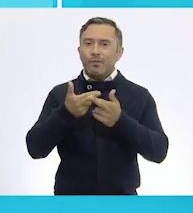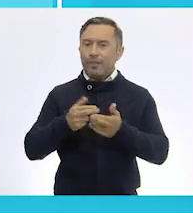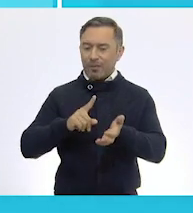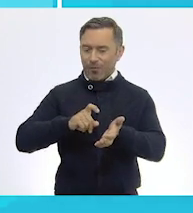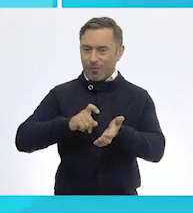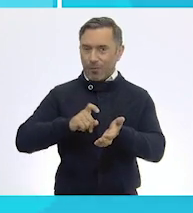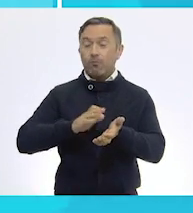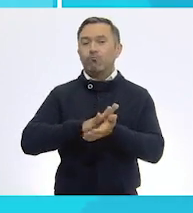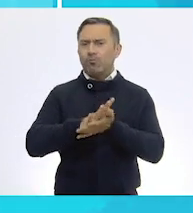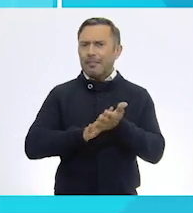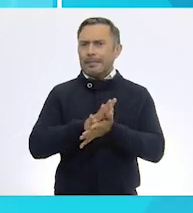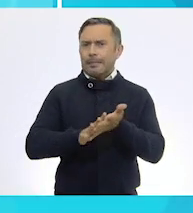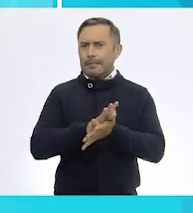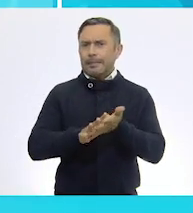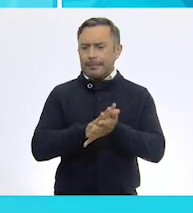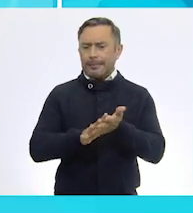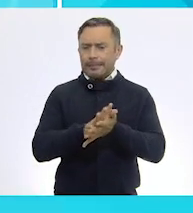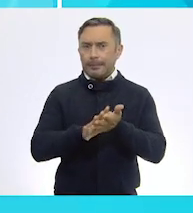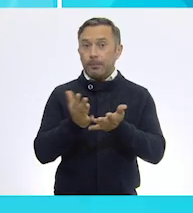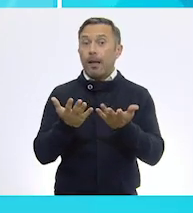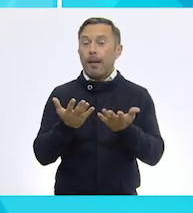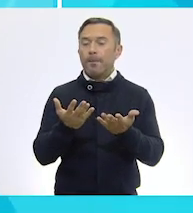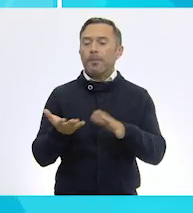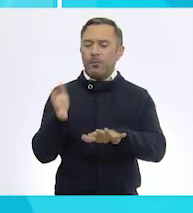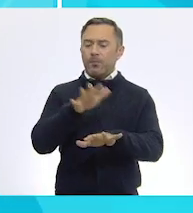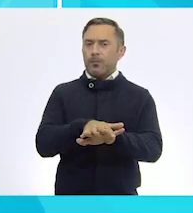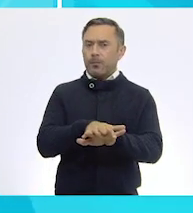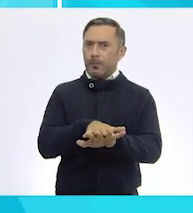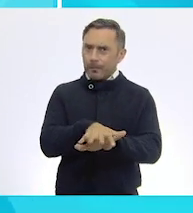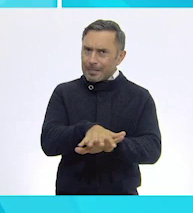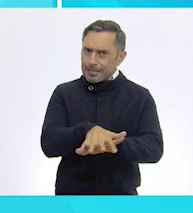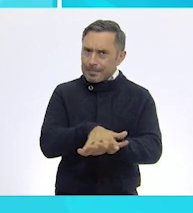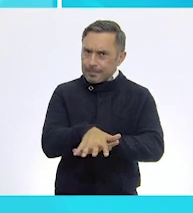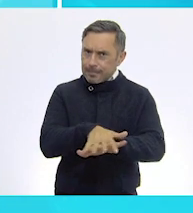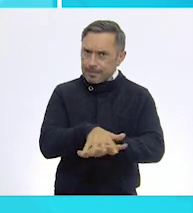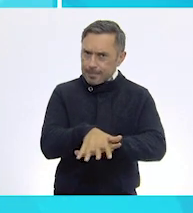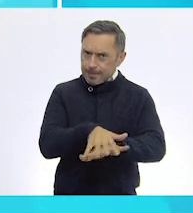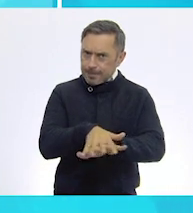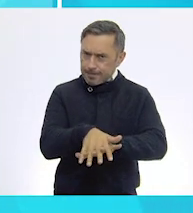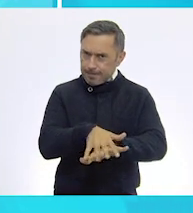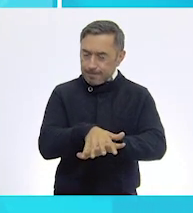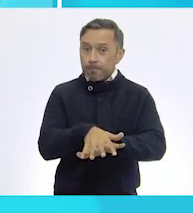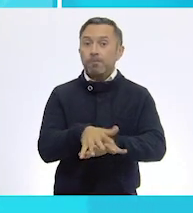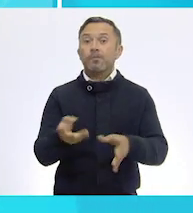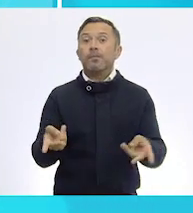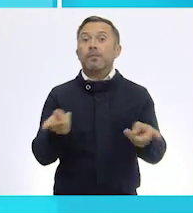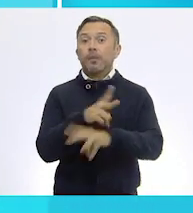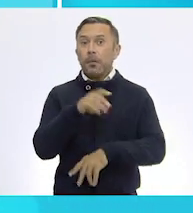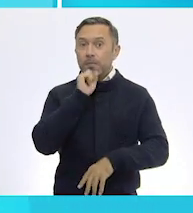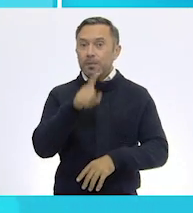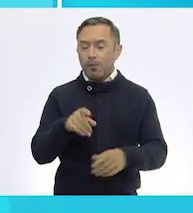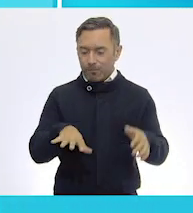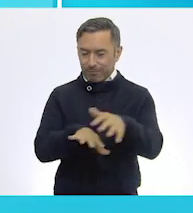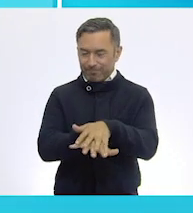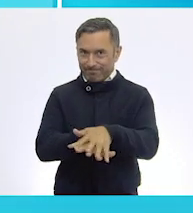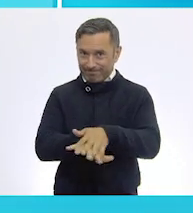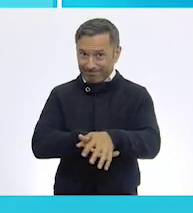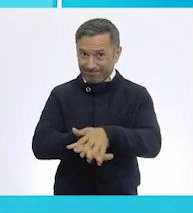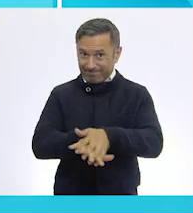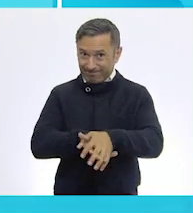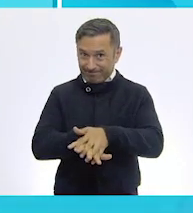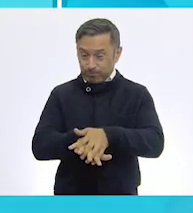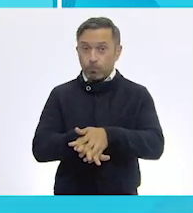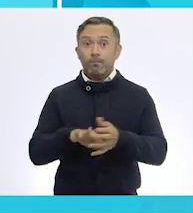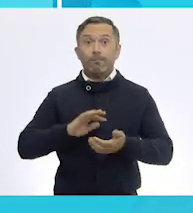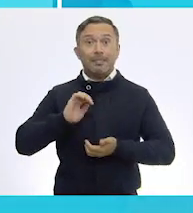con la otra. Ahora, frota la palma de una de tus manos contra el dorso de la otra, entrelazando los dedos. Repite lo mismo con